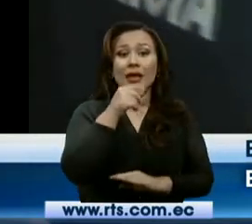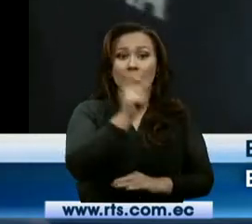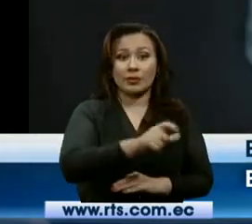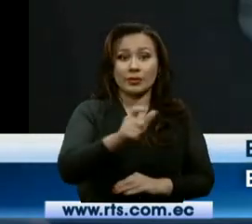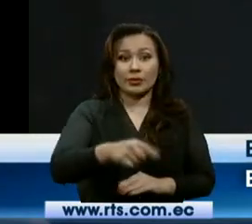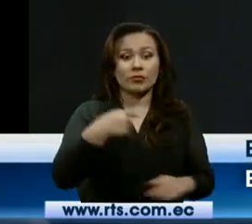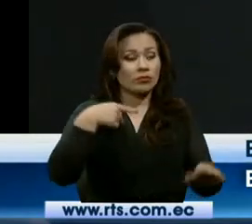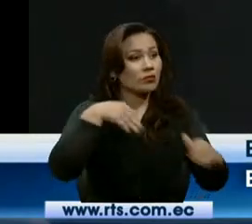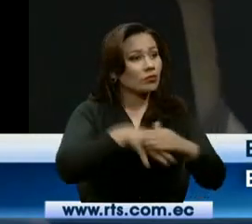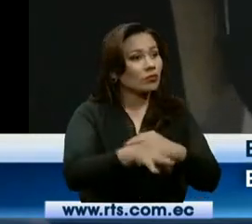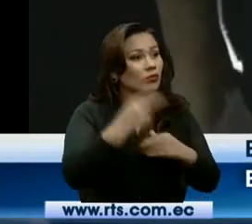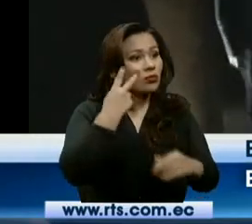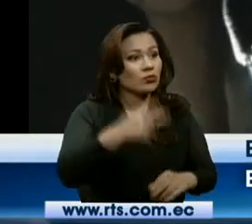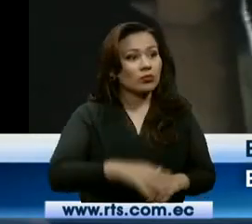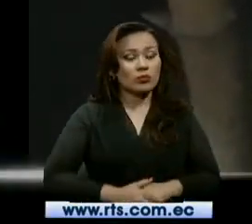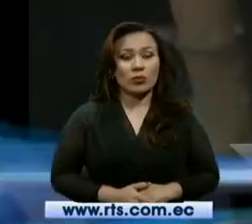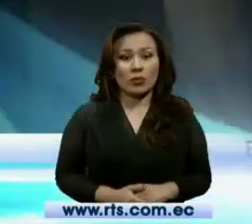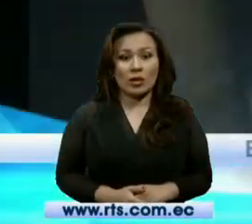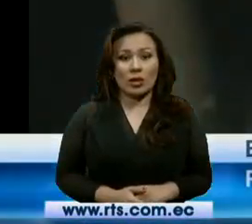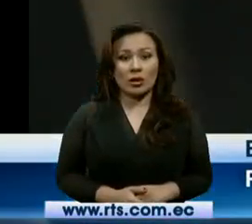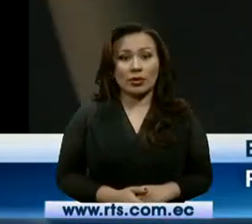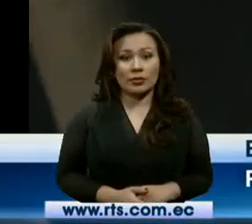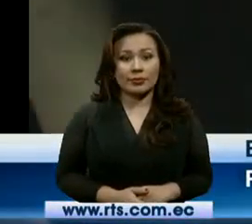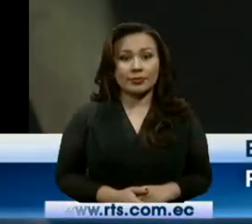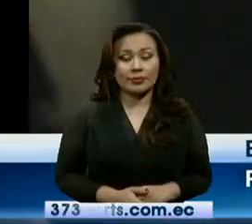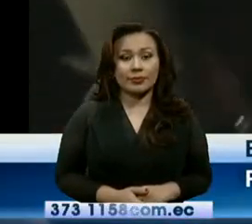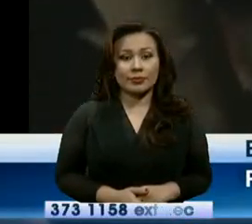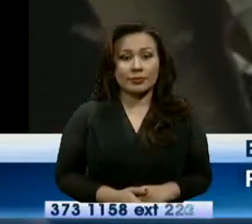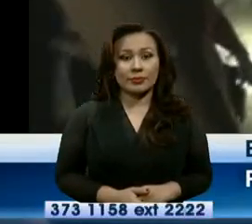ciudadano vinculado al caso.